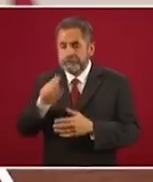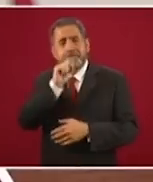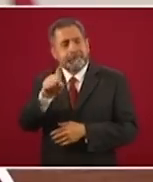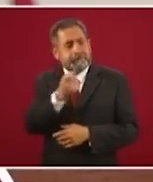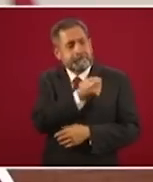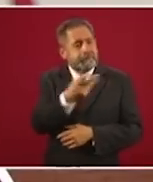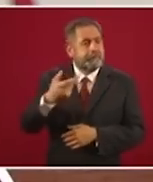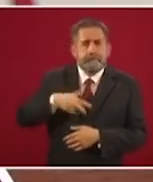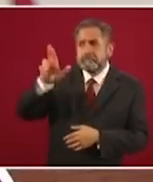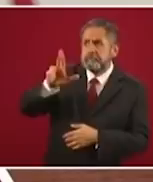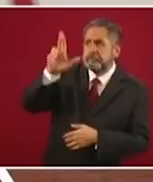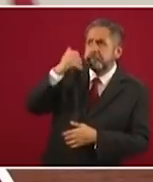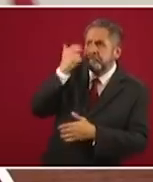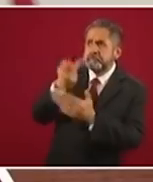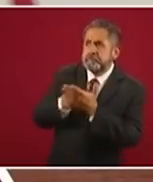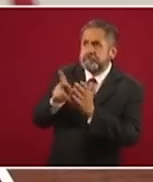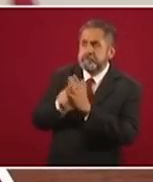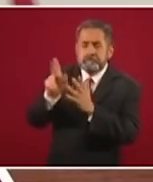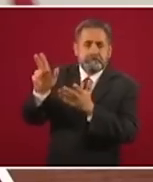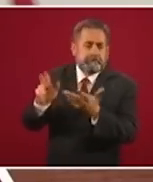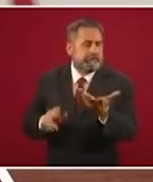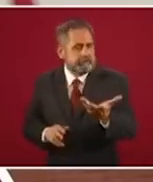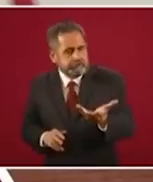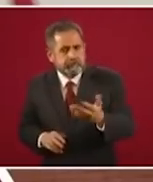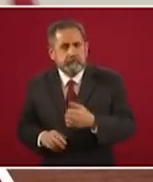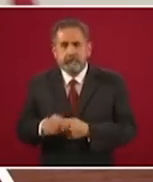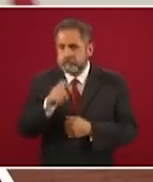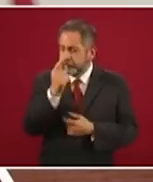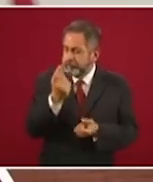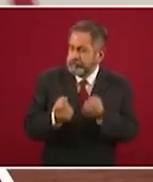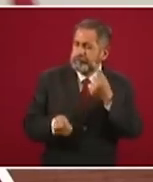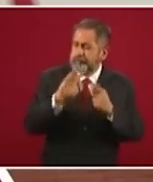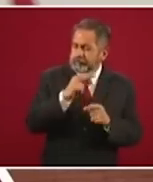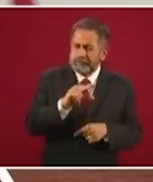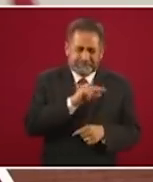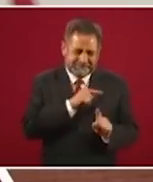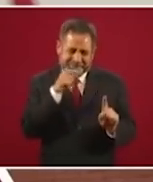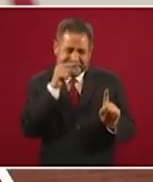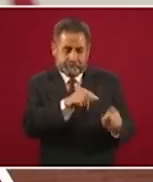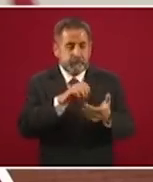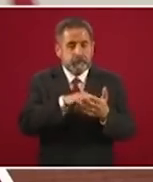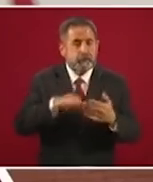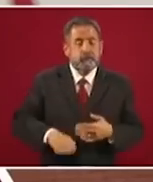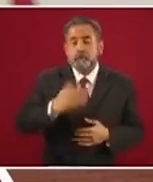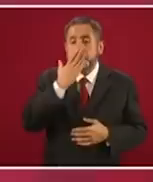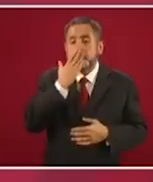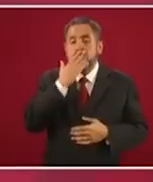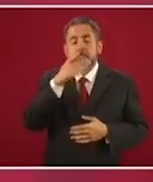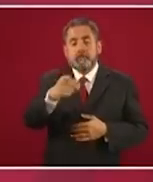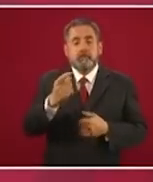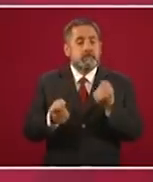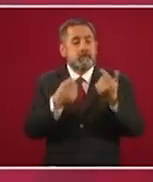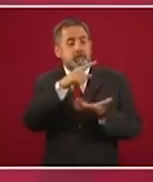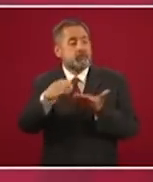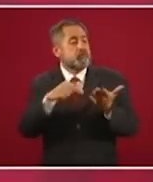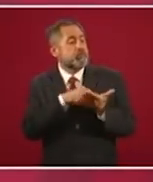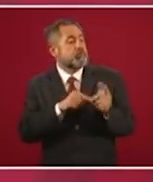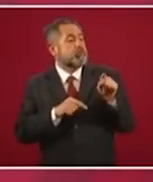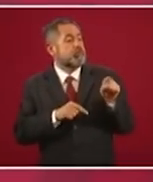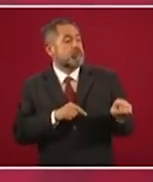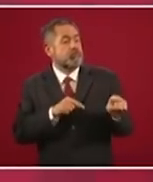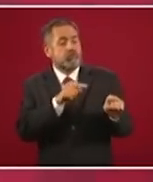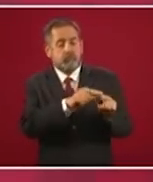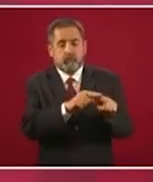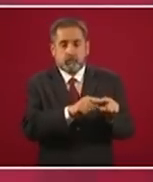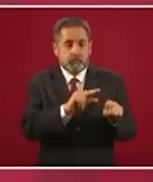Ahora, efectivamente, hay casos muy específicos, por ejemplo, allá en Sonora, de lugares en donde